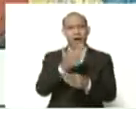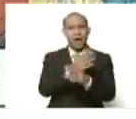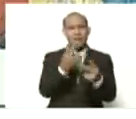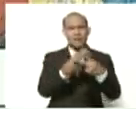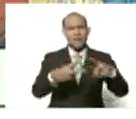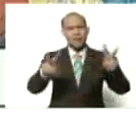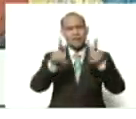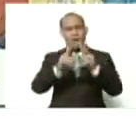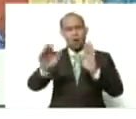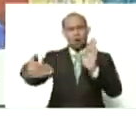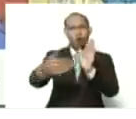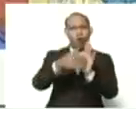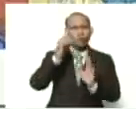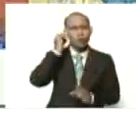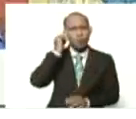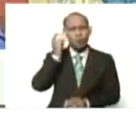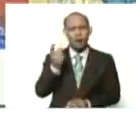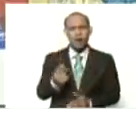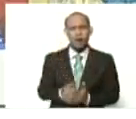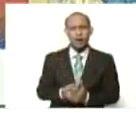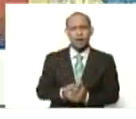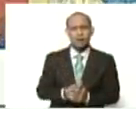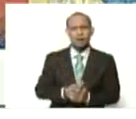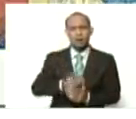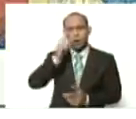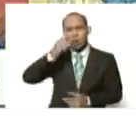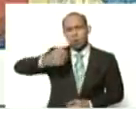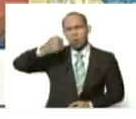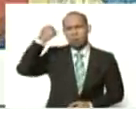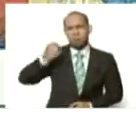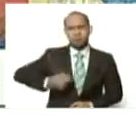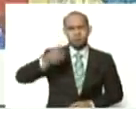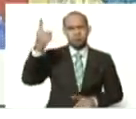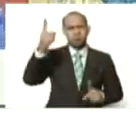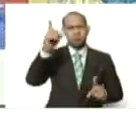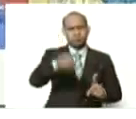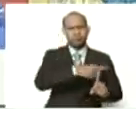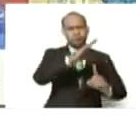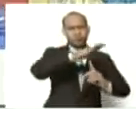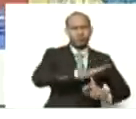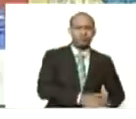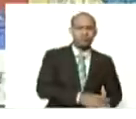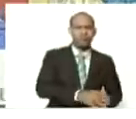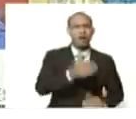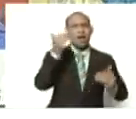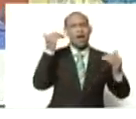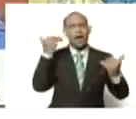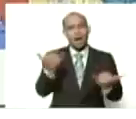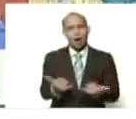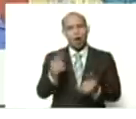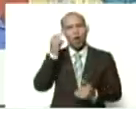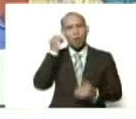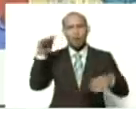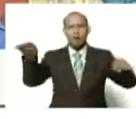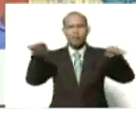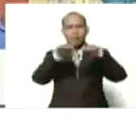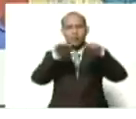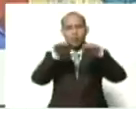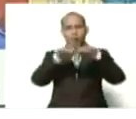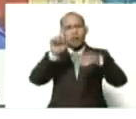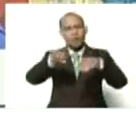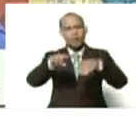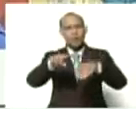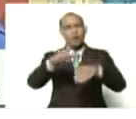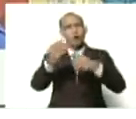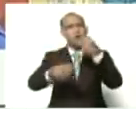machistas, para decirlo de otra forma, los antivalores del machismo. Y la mujer se posiciona no solo como jefa de